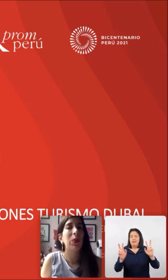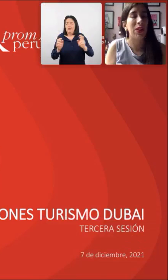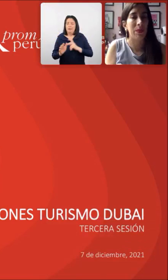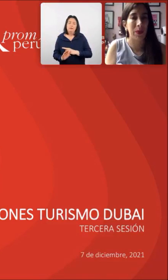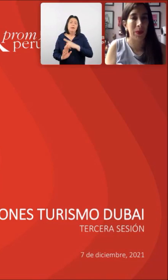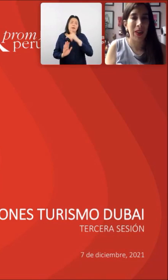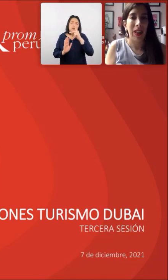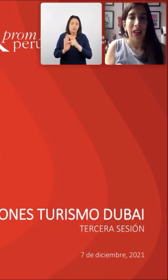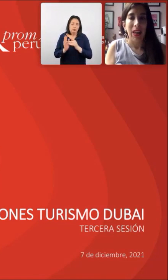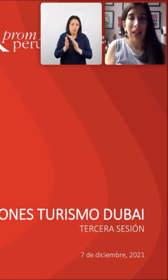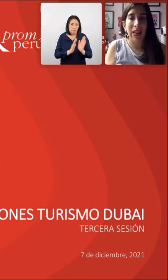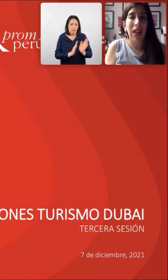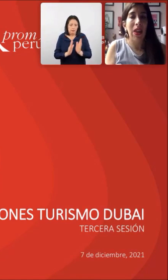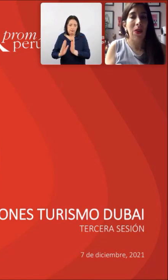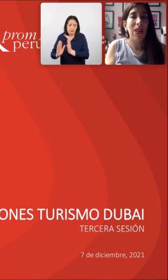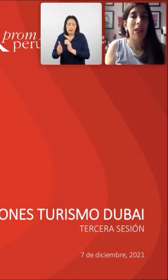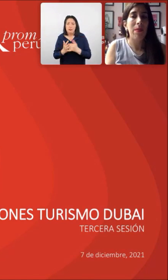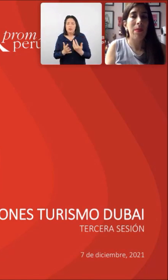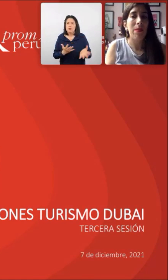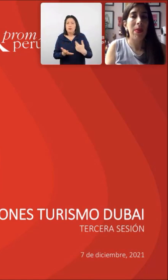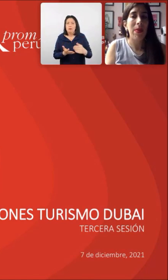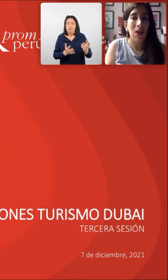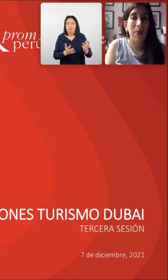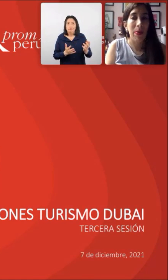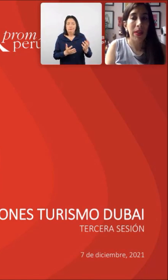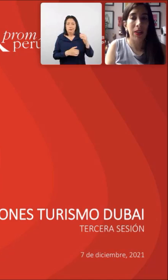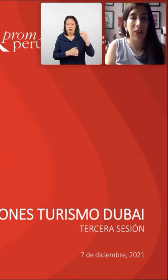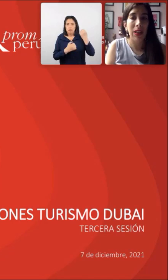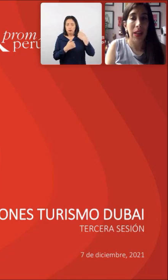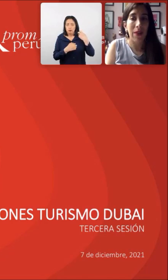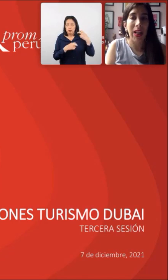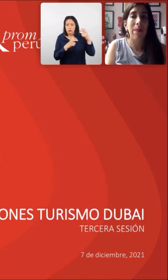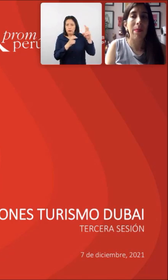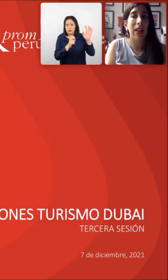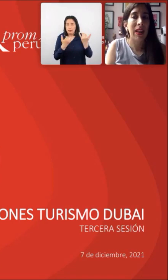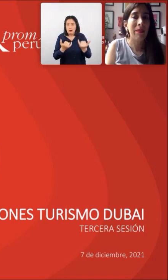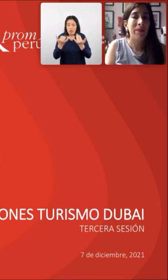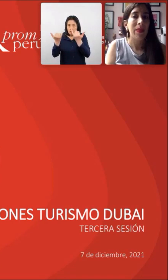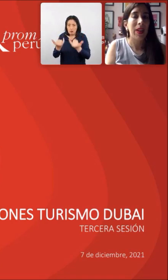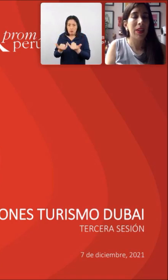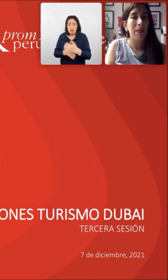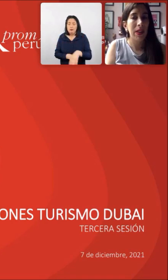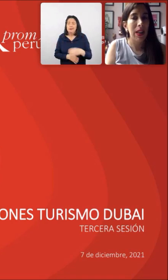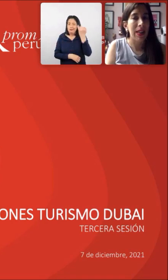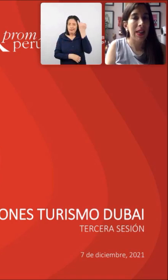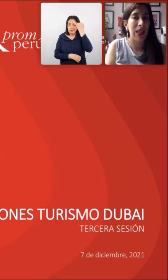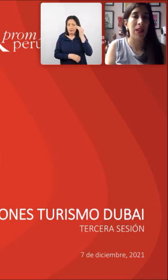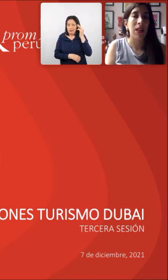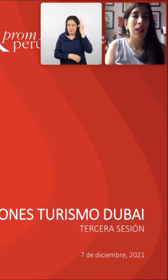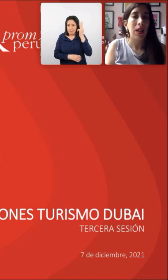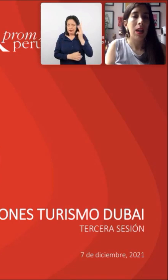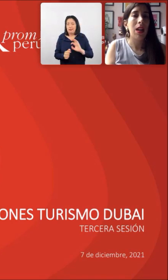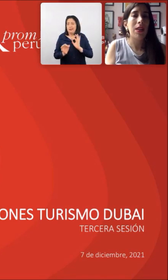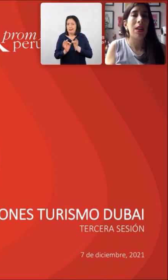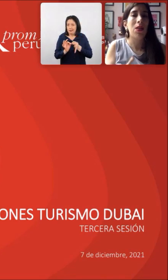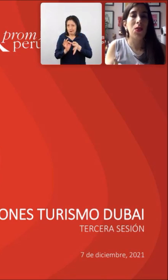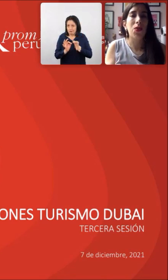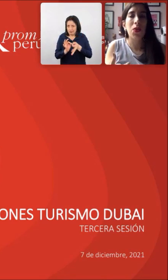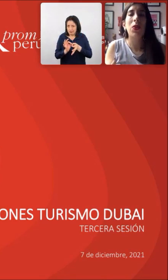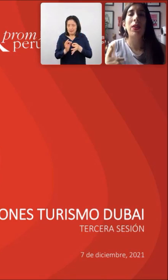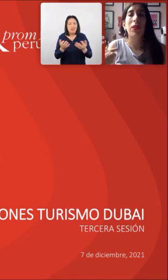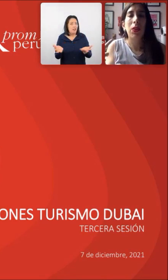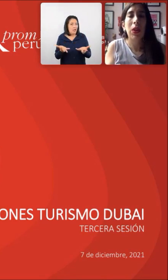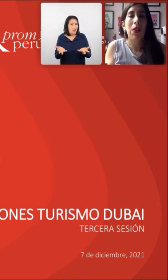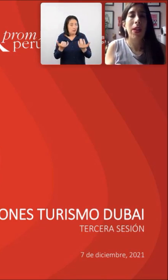Expo Perú Turismo. El día de hoy también nos estarán acompañando Isabel y Marita, intérpretes de señas, que estarán